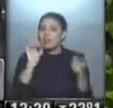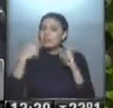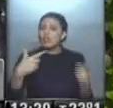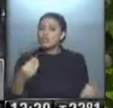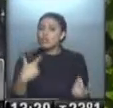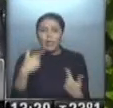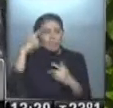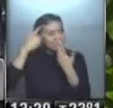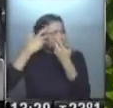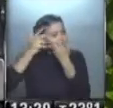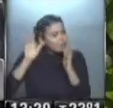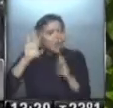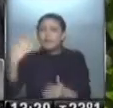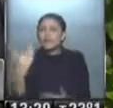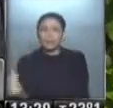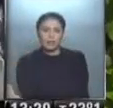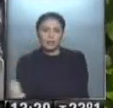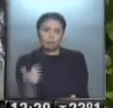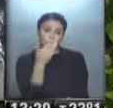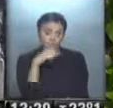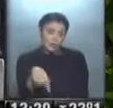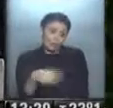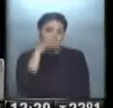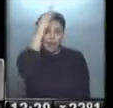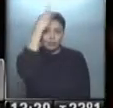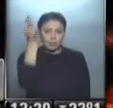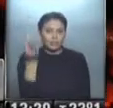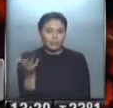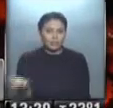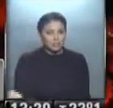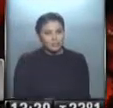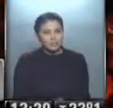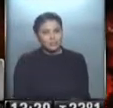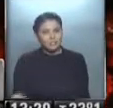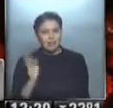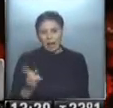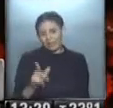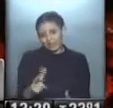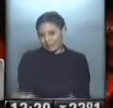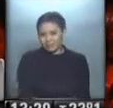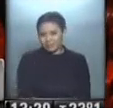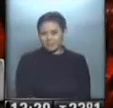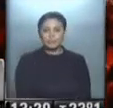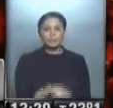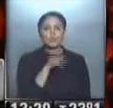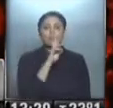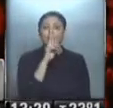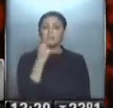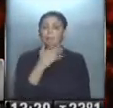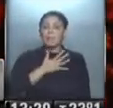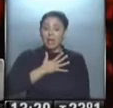está en la reflexión de lo que tenemos enfrente. Pero al fin y al cabo esto es teatro, o sea que muy peligroso no va a ser, digo yo. Para mí y